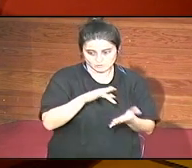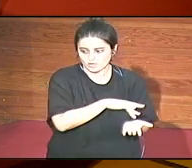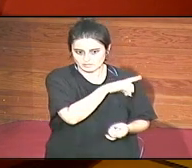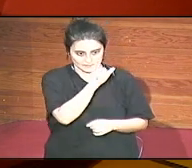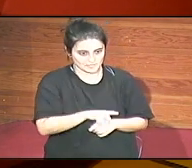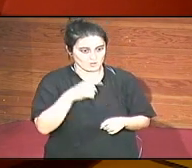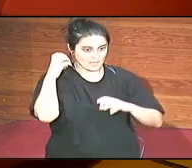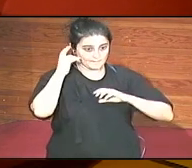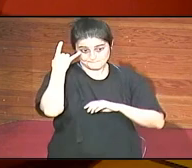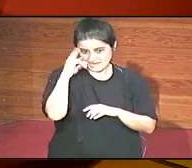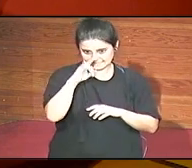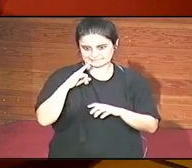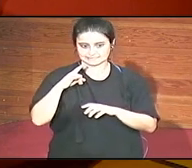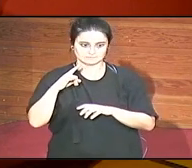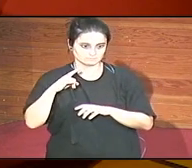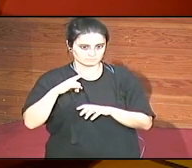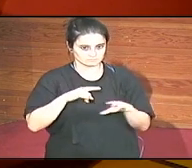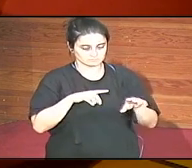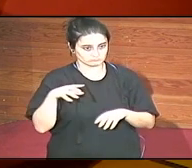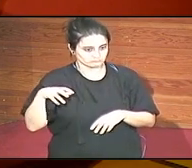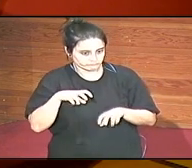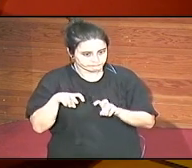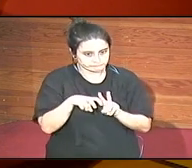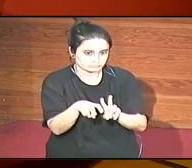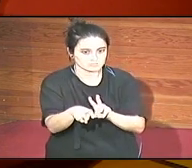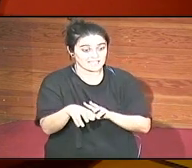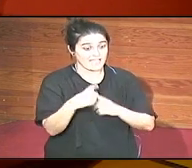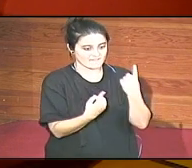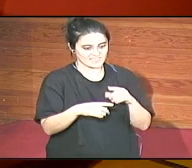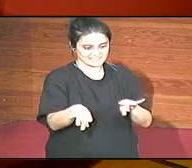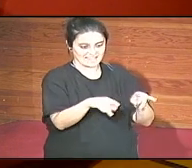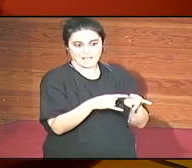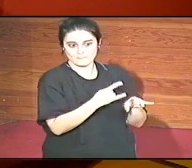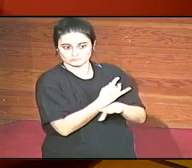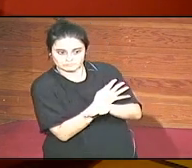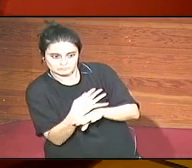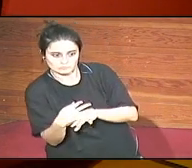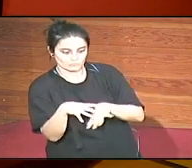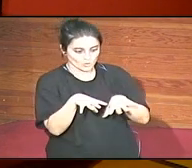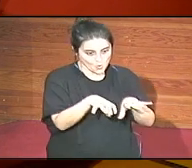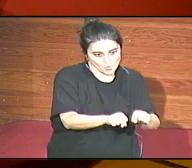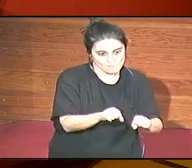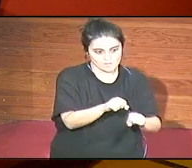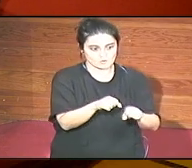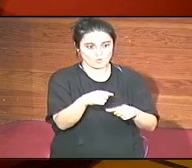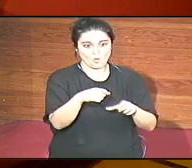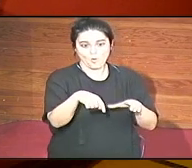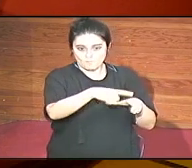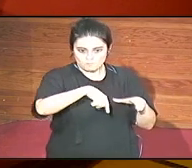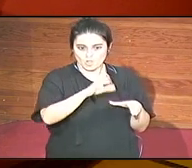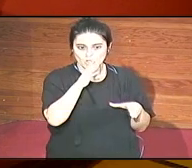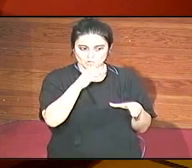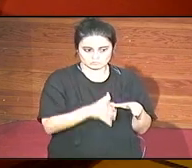transhumancia con sus vacas hay momentos que ocupan campos de agricultores y beben en sus pozos y eso